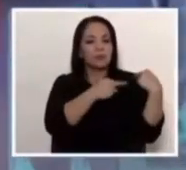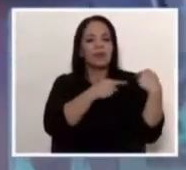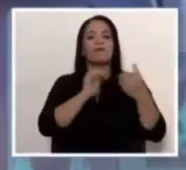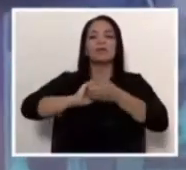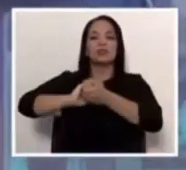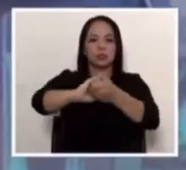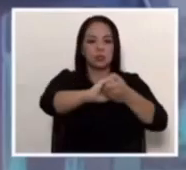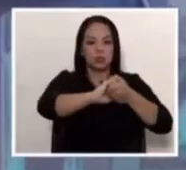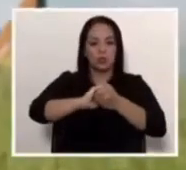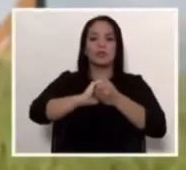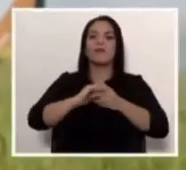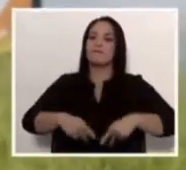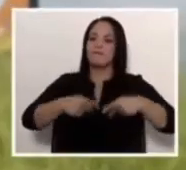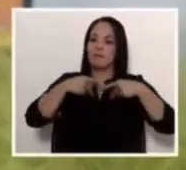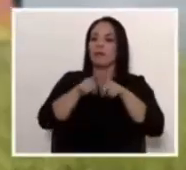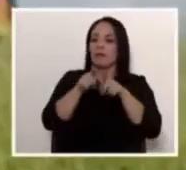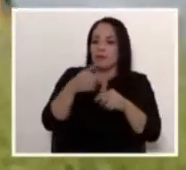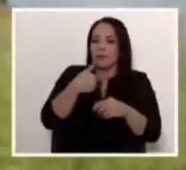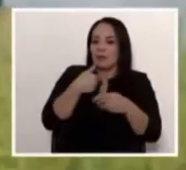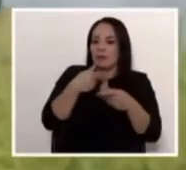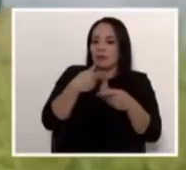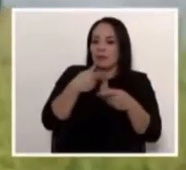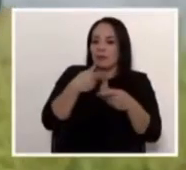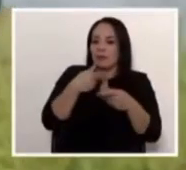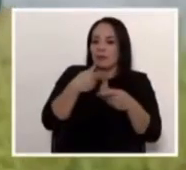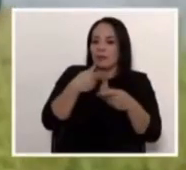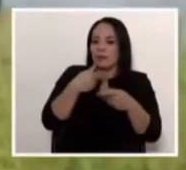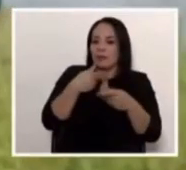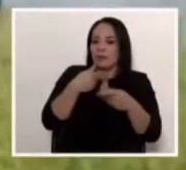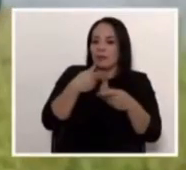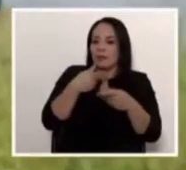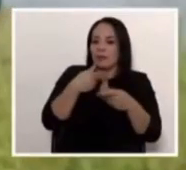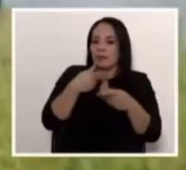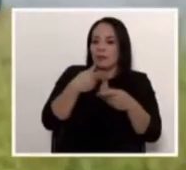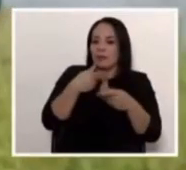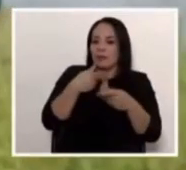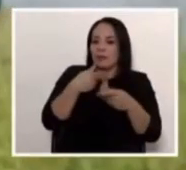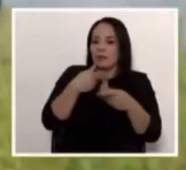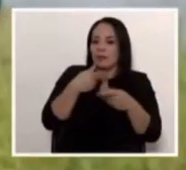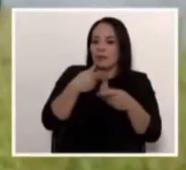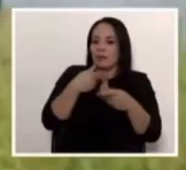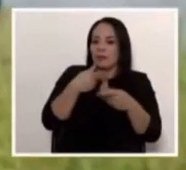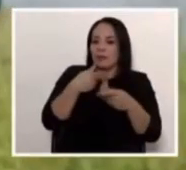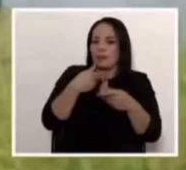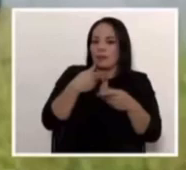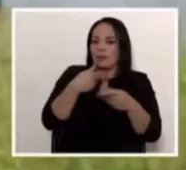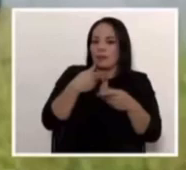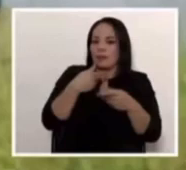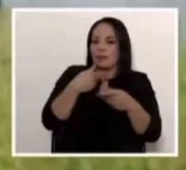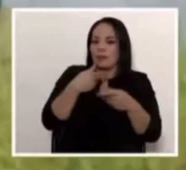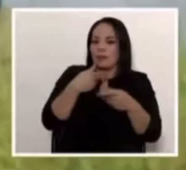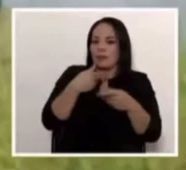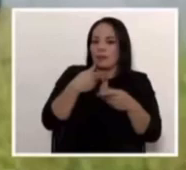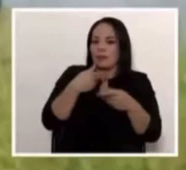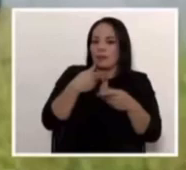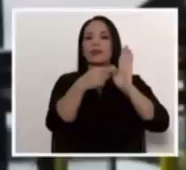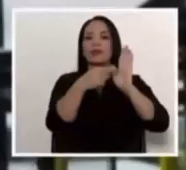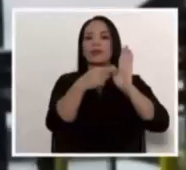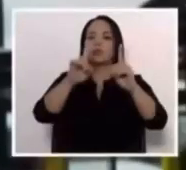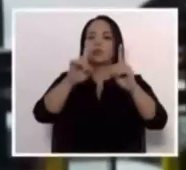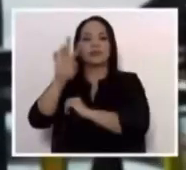solidaria, la vida y el empleo digno. Es de puesto en la ruta de la educación